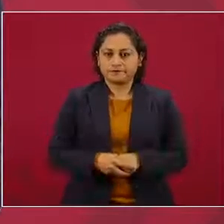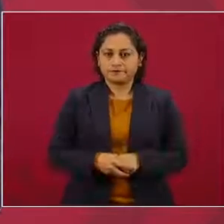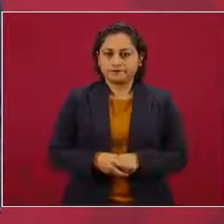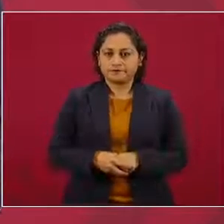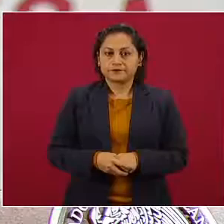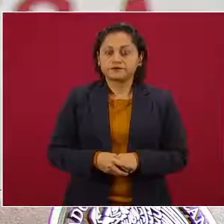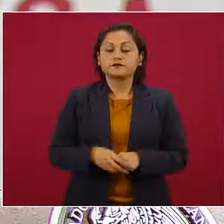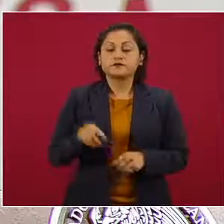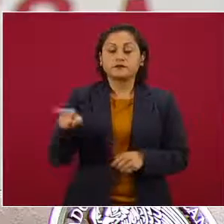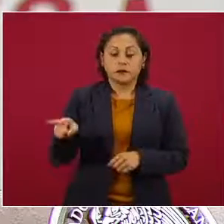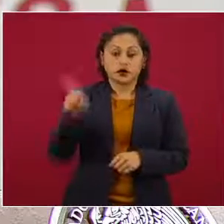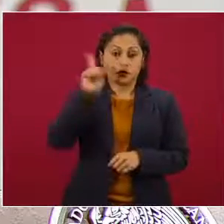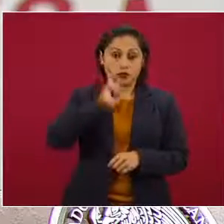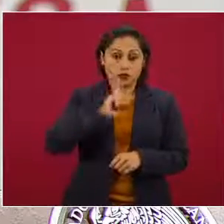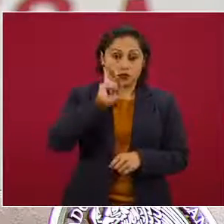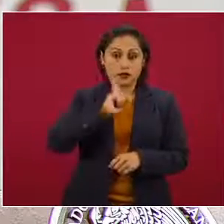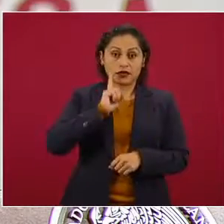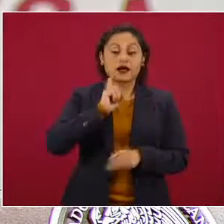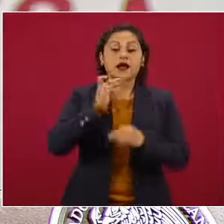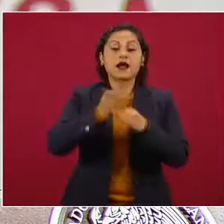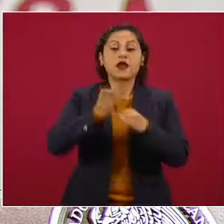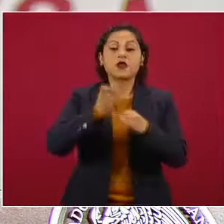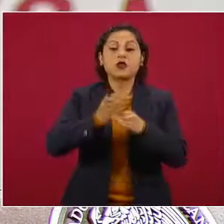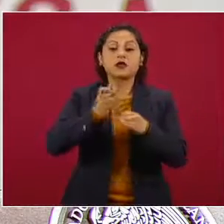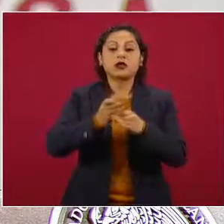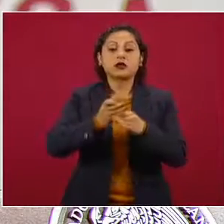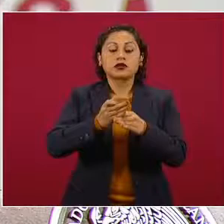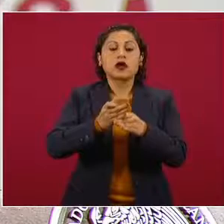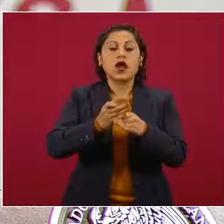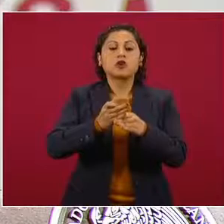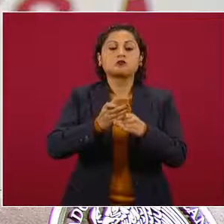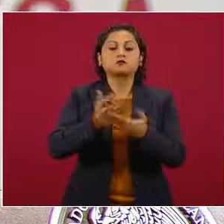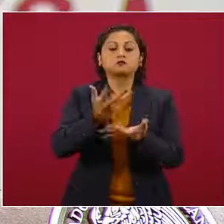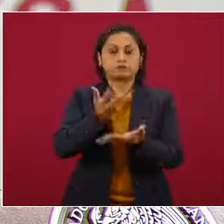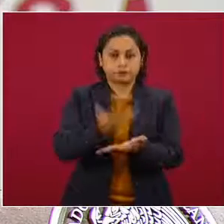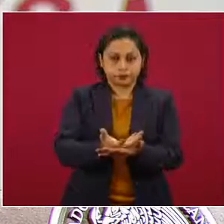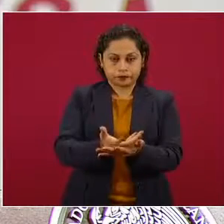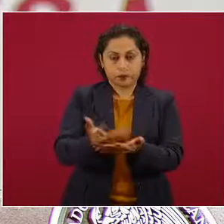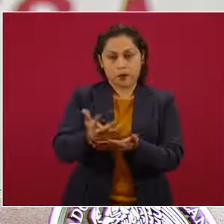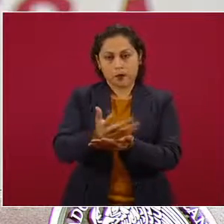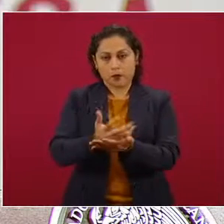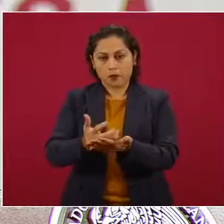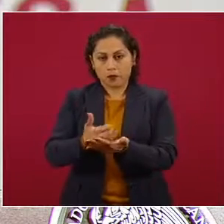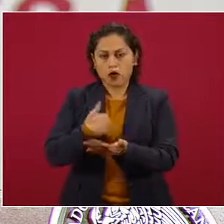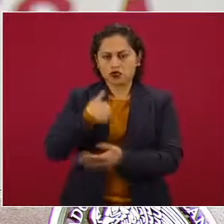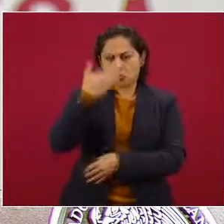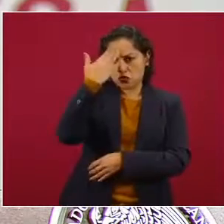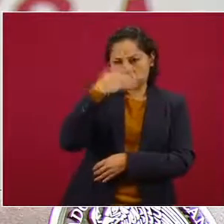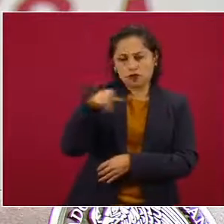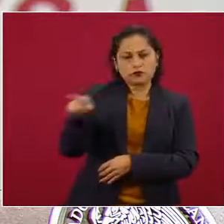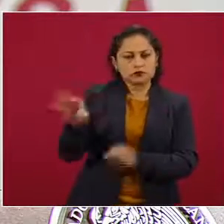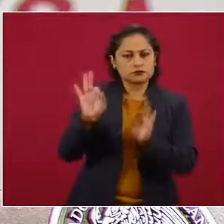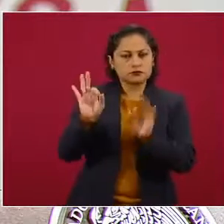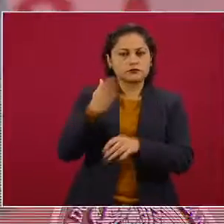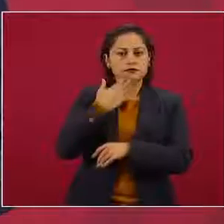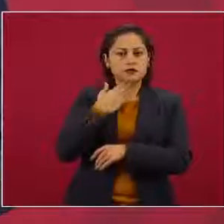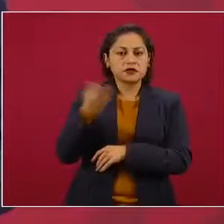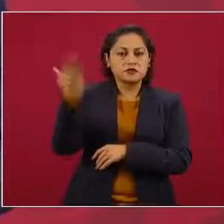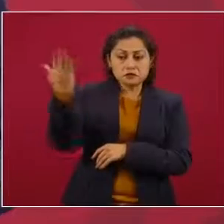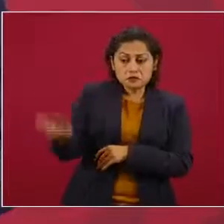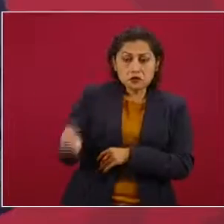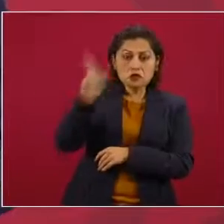Está en recuperación, está bien, Rosa Isela, tengo informes. ¿Quién es Rosa